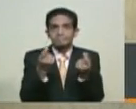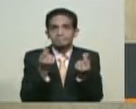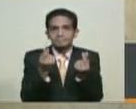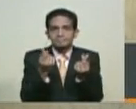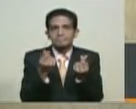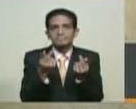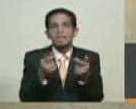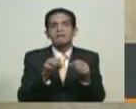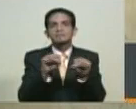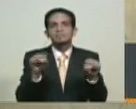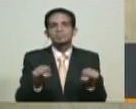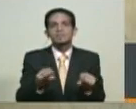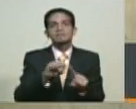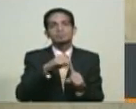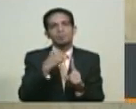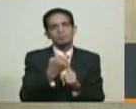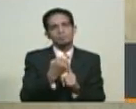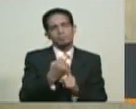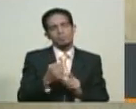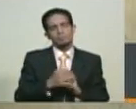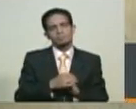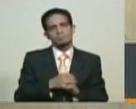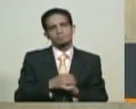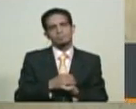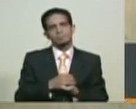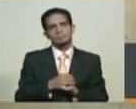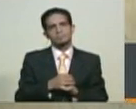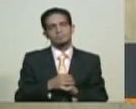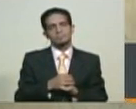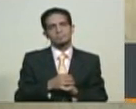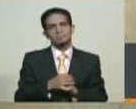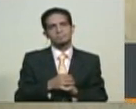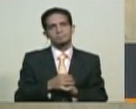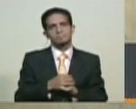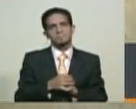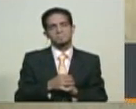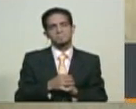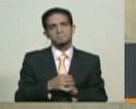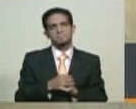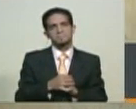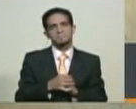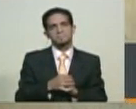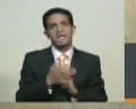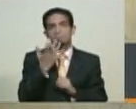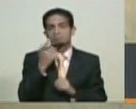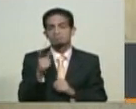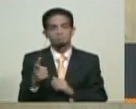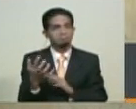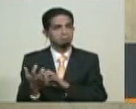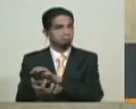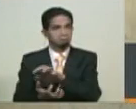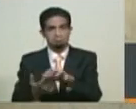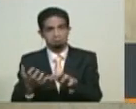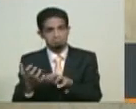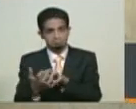sostenida, sostenible, creciente, por encima de las dificultades,